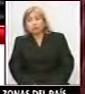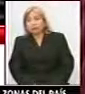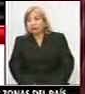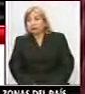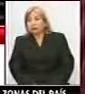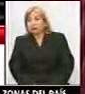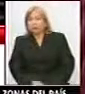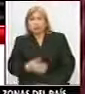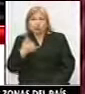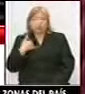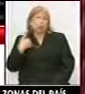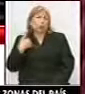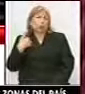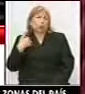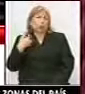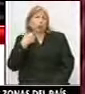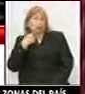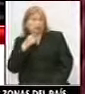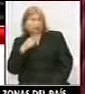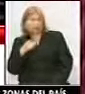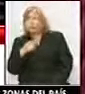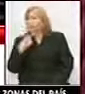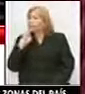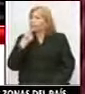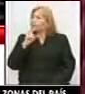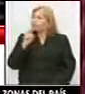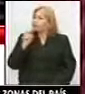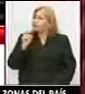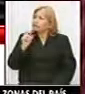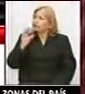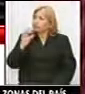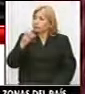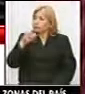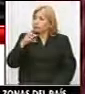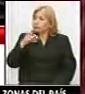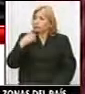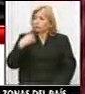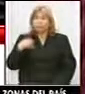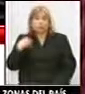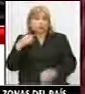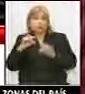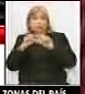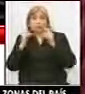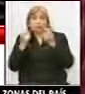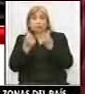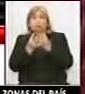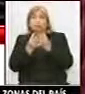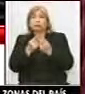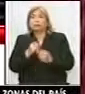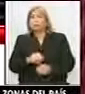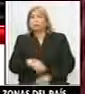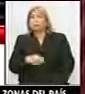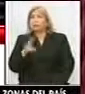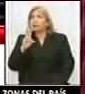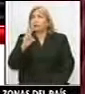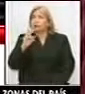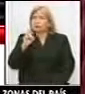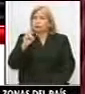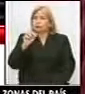Era bastante joven el doctor Álvarez. ¿Y también de Chimpuncayao? Se formó el movimiento Chimpuncayao. ¿Nancy Vilela